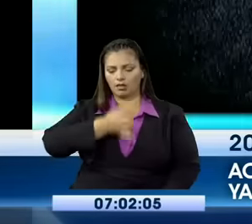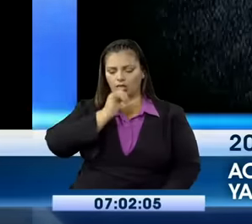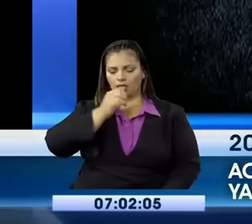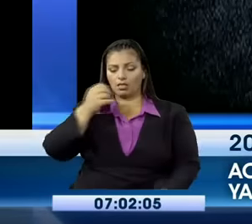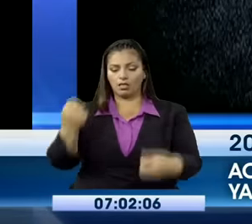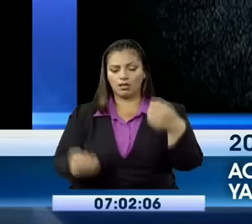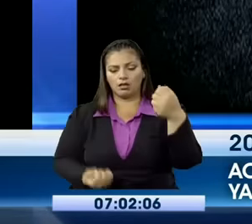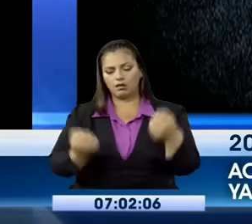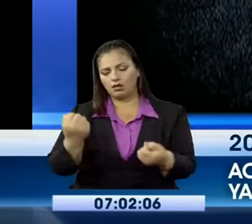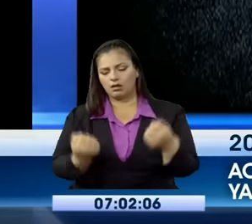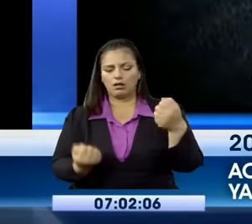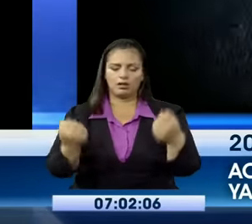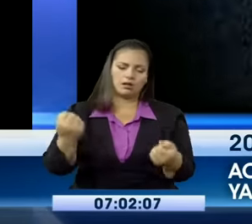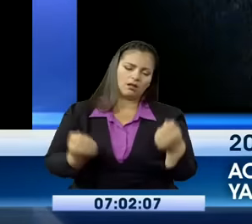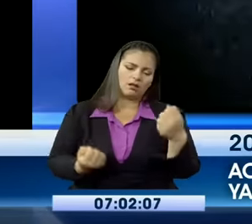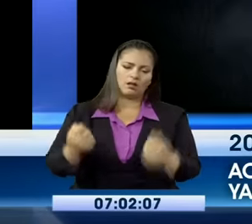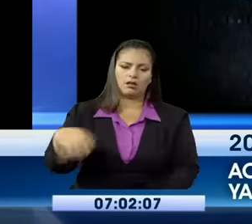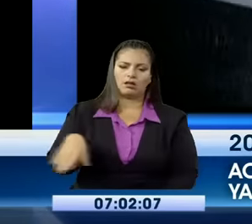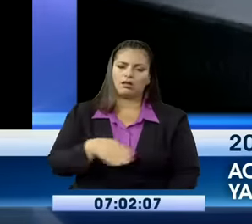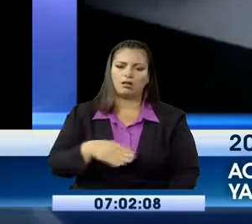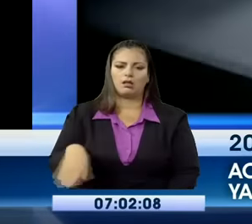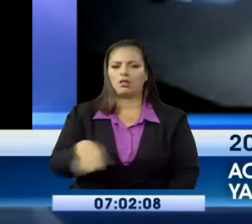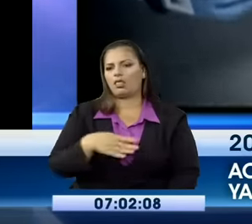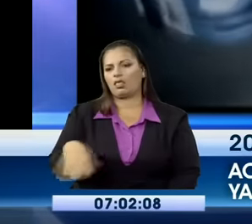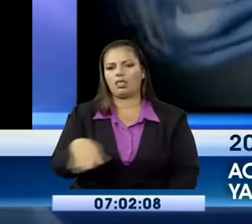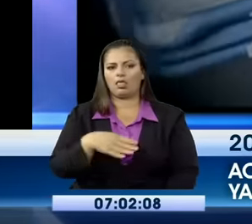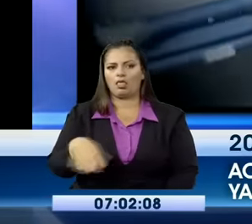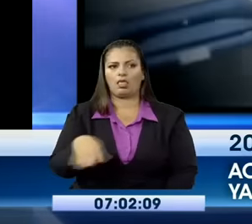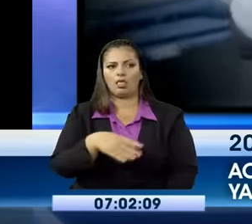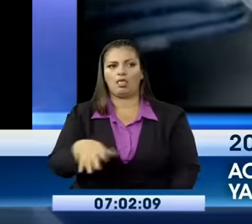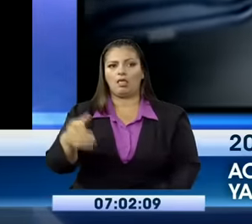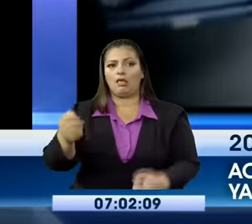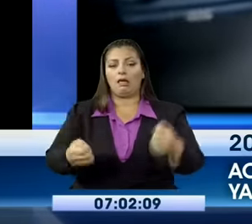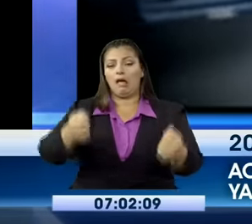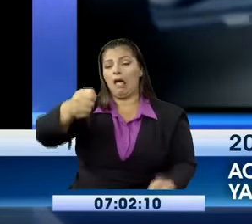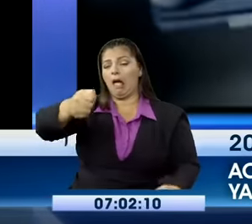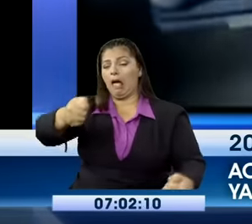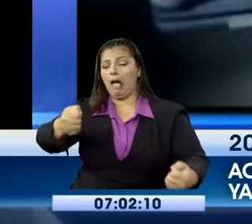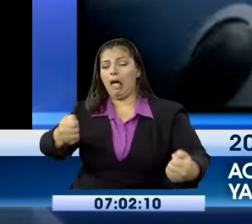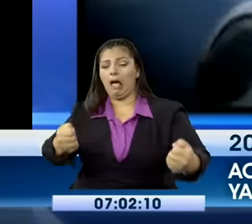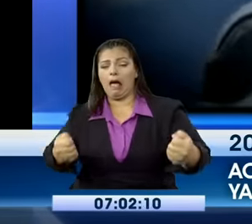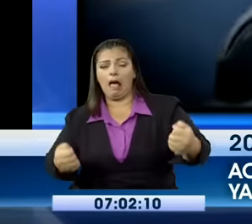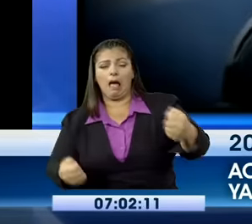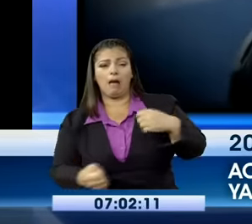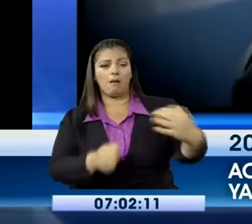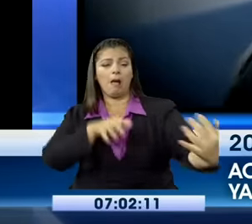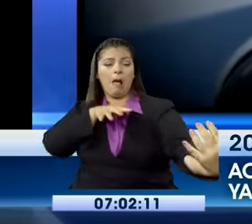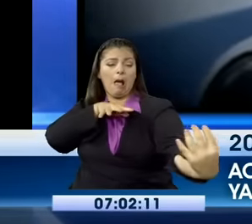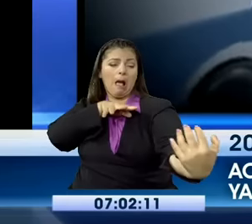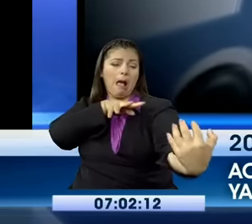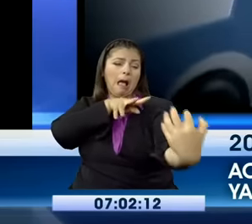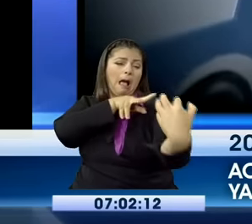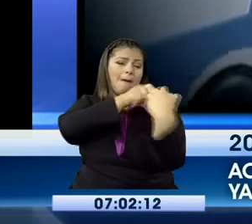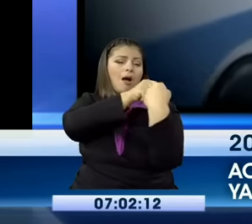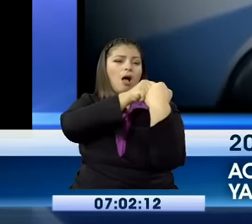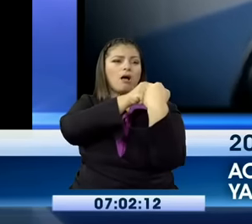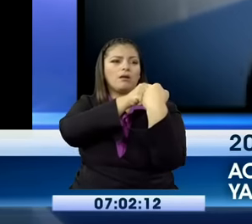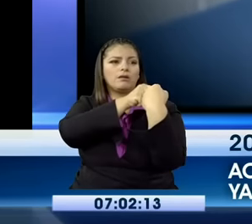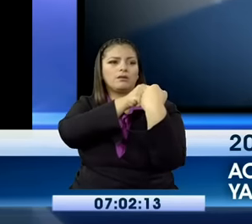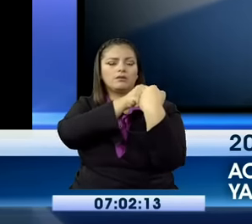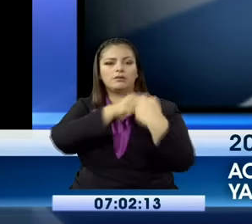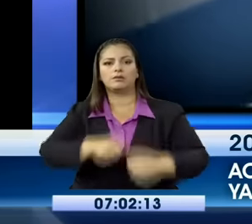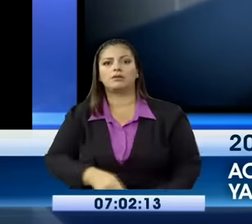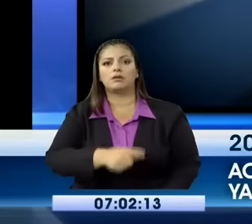vitara se produce el primer choque frontal excéntrico entre el la ventana la ventana